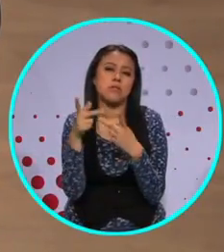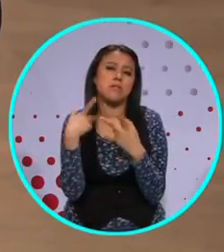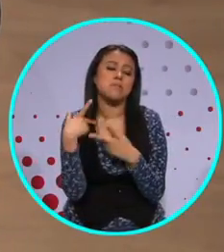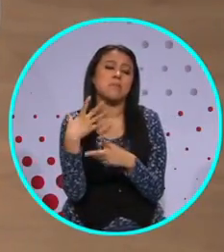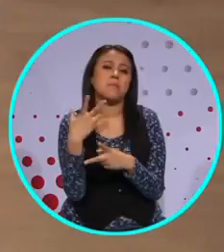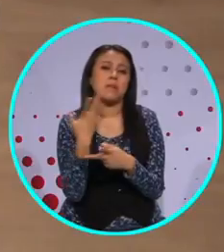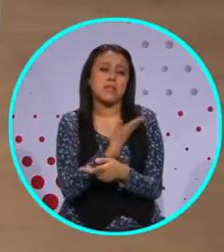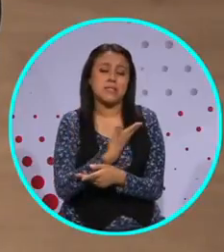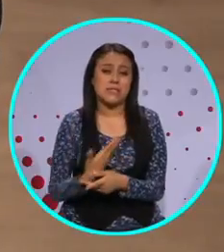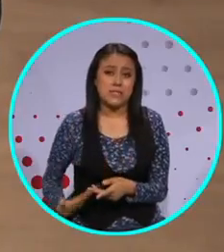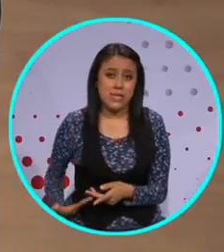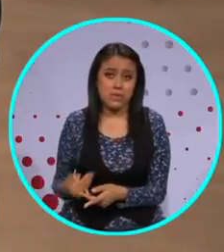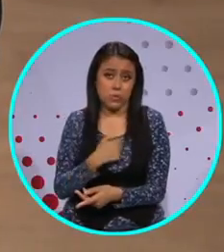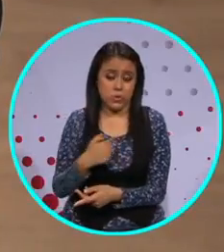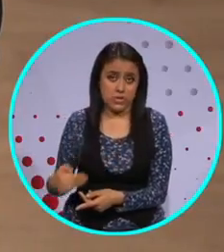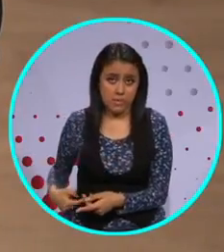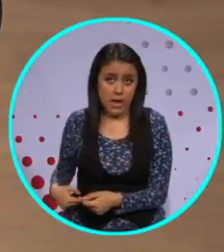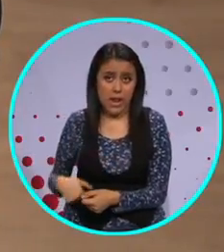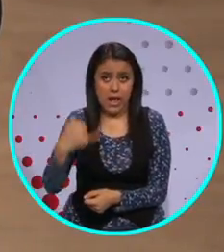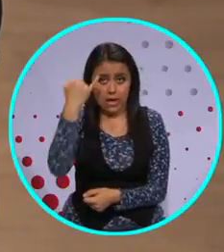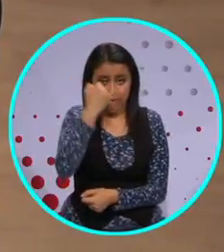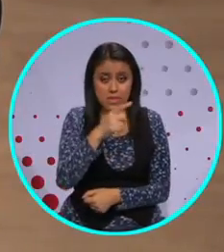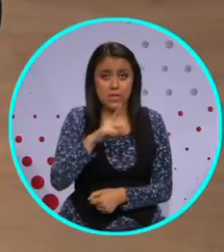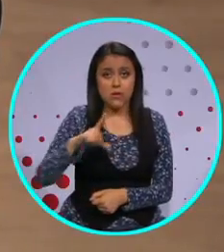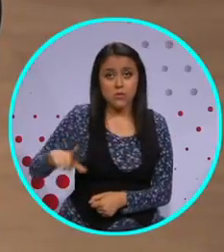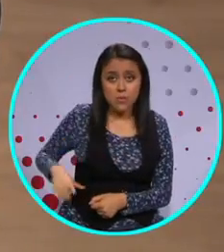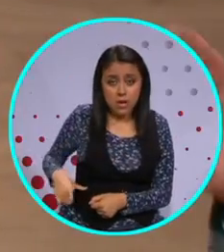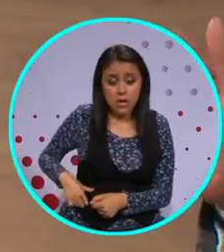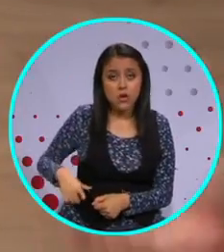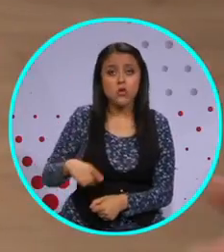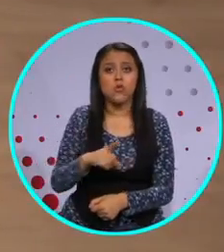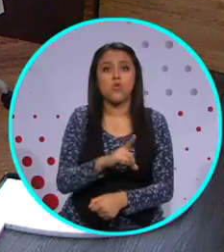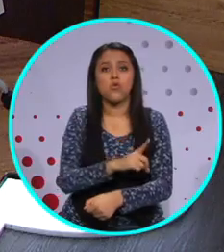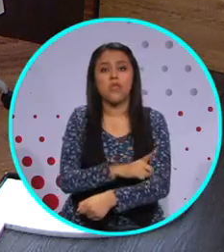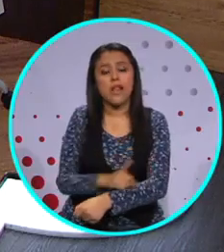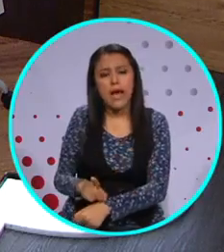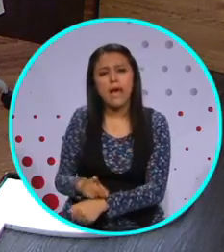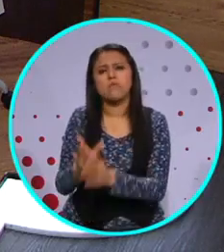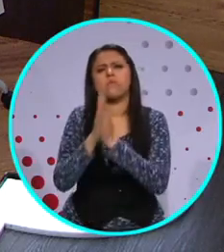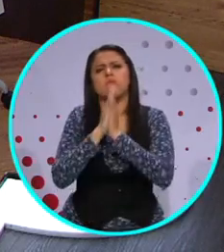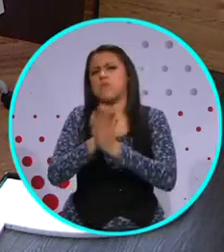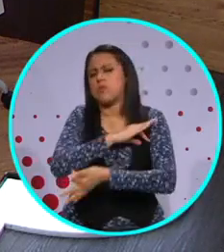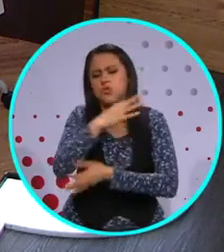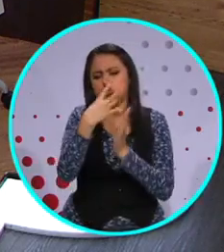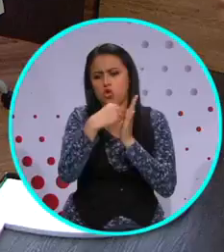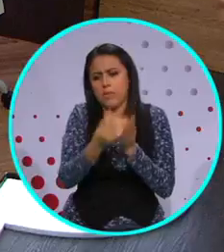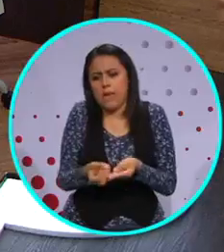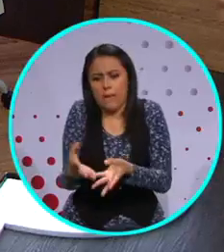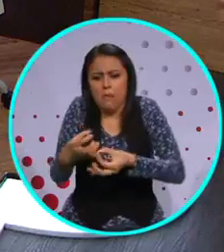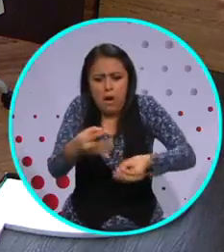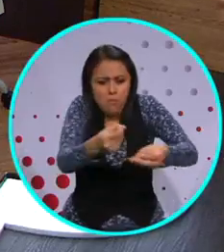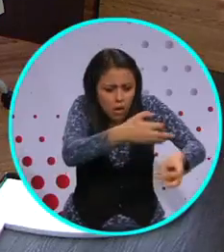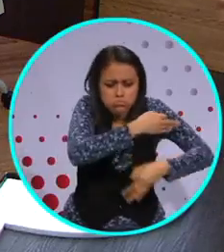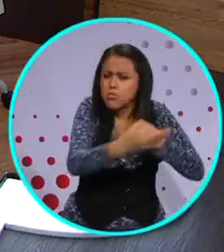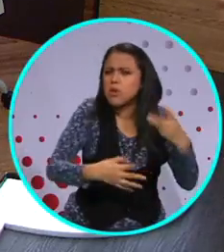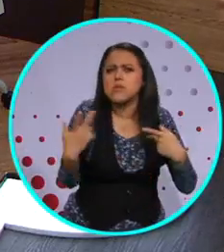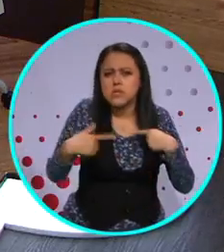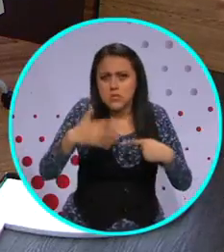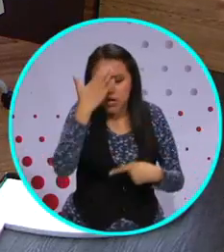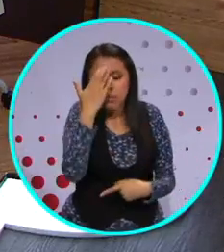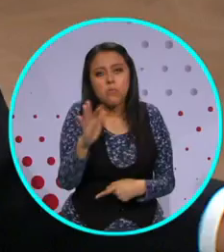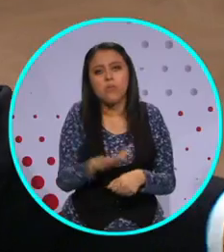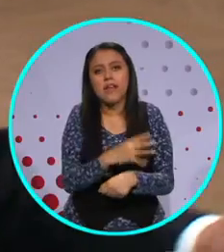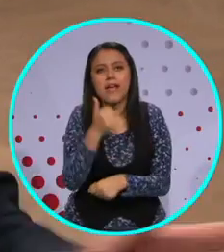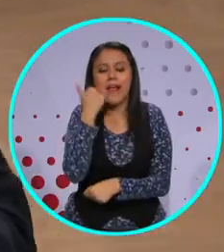municipales delegados que te de gobierno escena todo gallardo no se la manda la copia para que abra que todos todo el mundo quiere ser